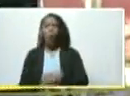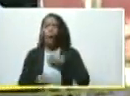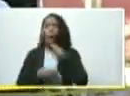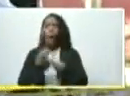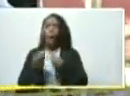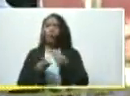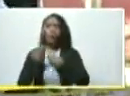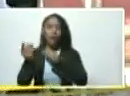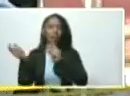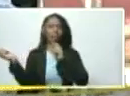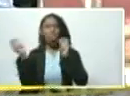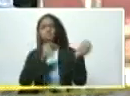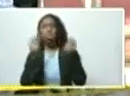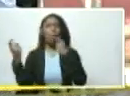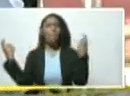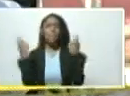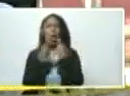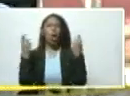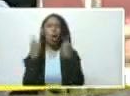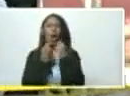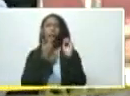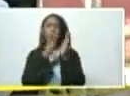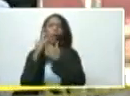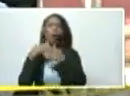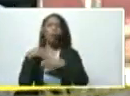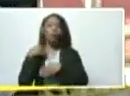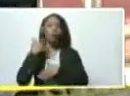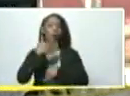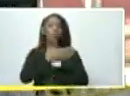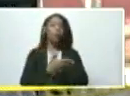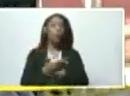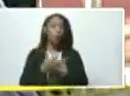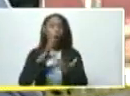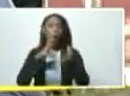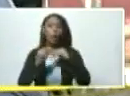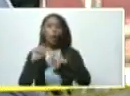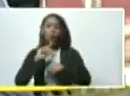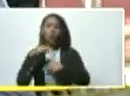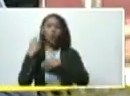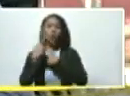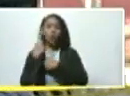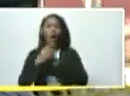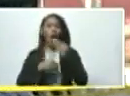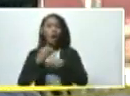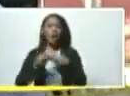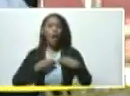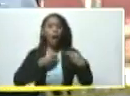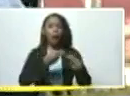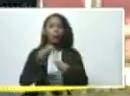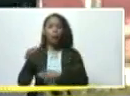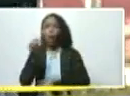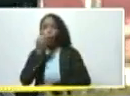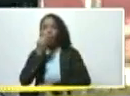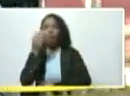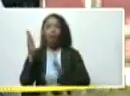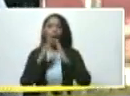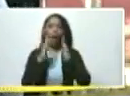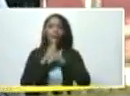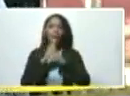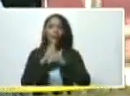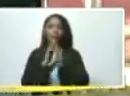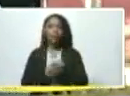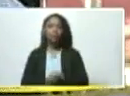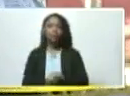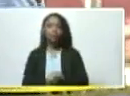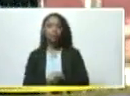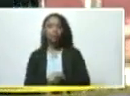cómo se da ese debate y esas peleas en la comunidad cuando los CLAP no solo llevan las bolsas a las casas, llevan la comida a las casas de